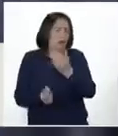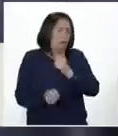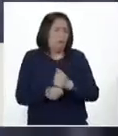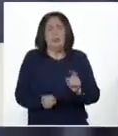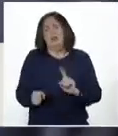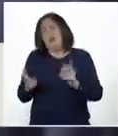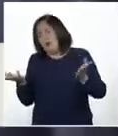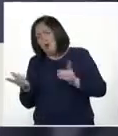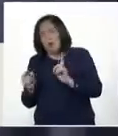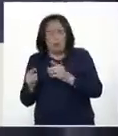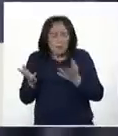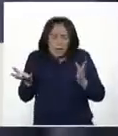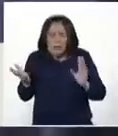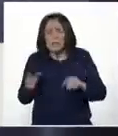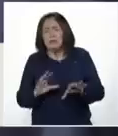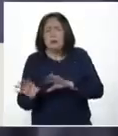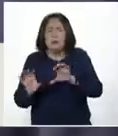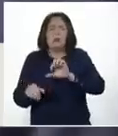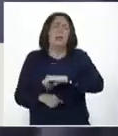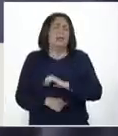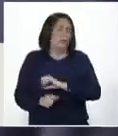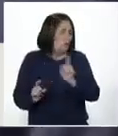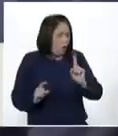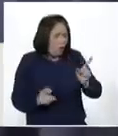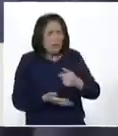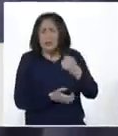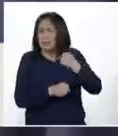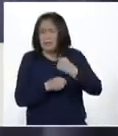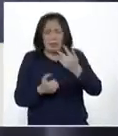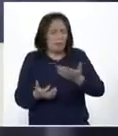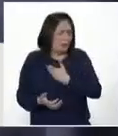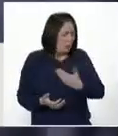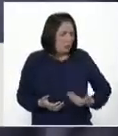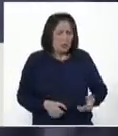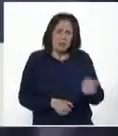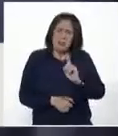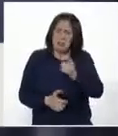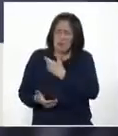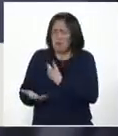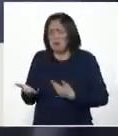la ha defraudado. En ningún momento ha hecho trabajos para el Estado ni con el